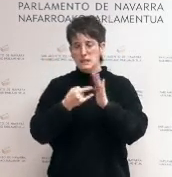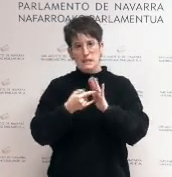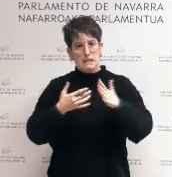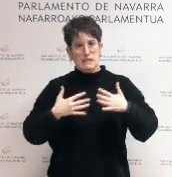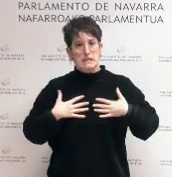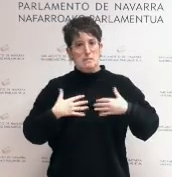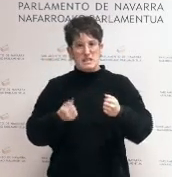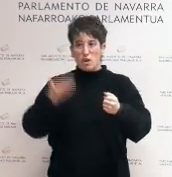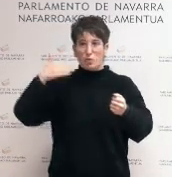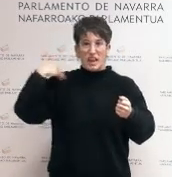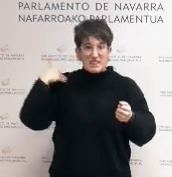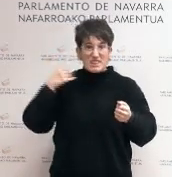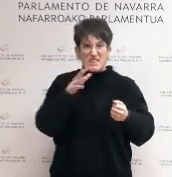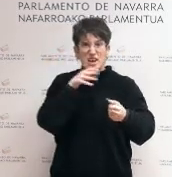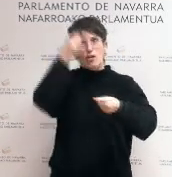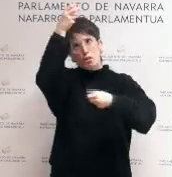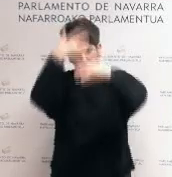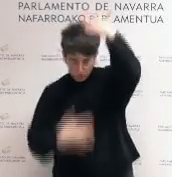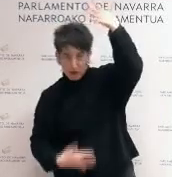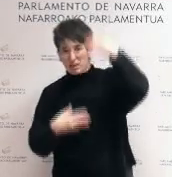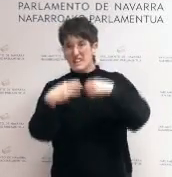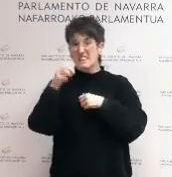hasta el puesto 13 de 17.